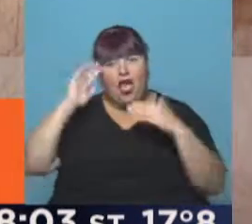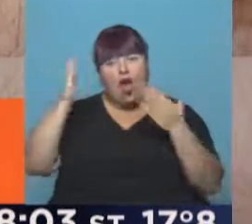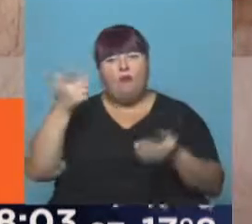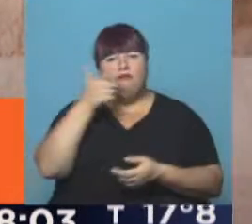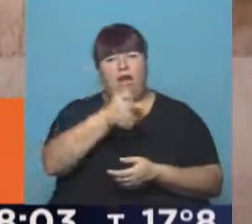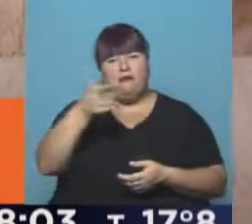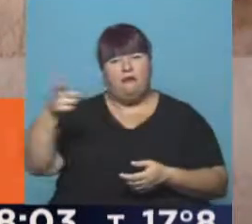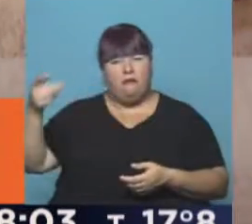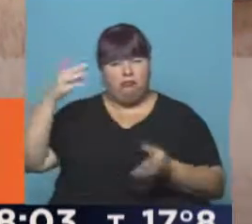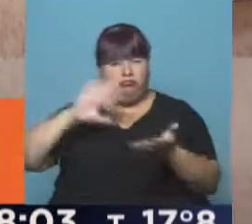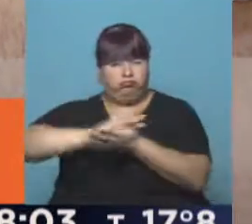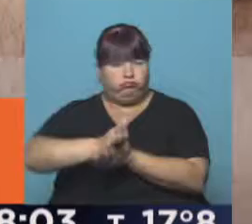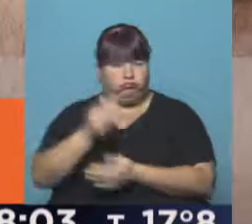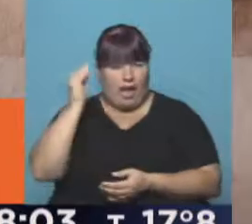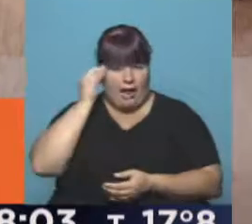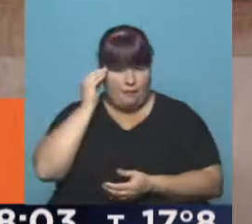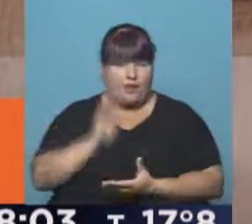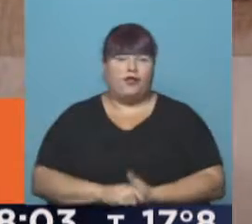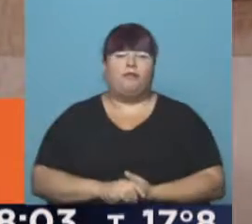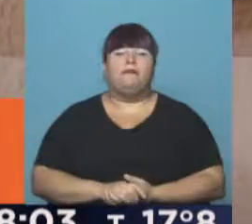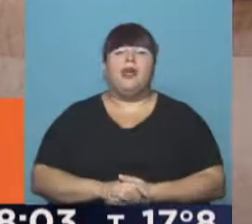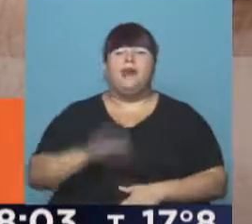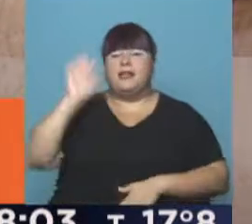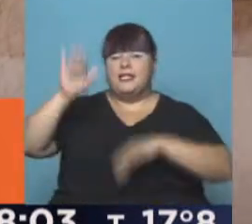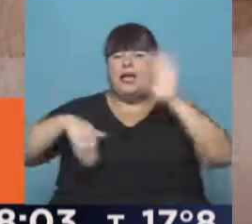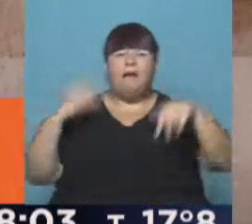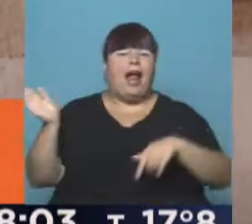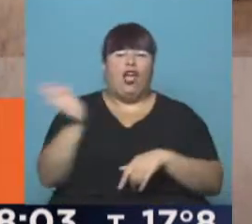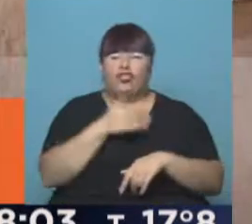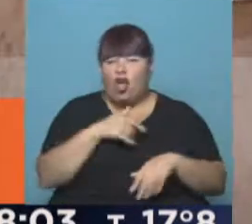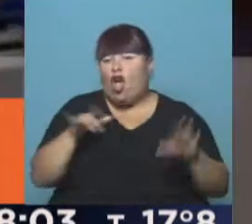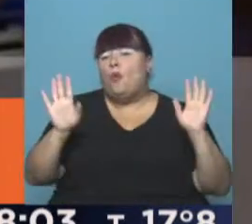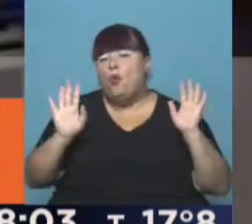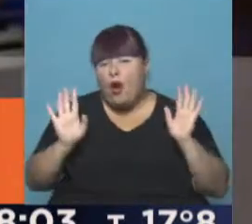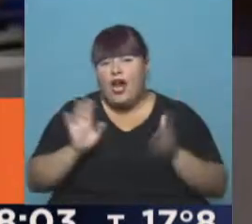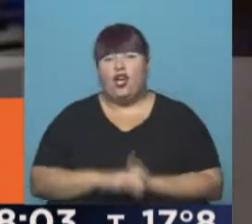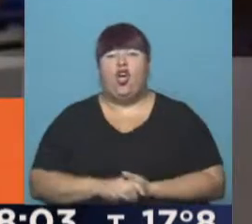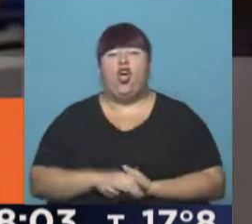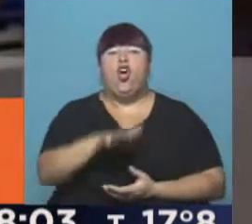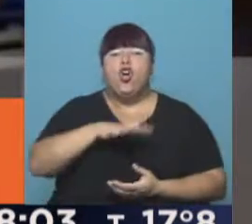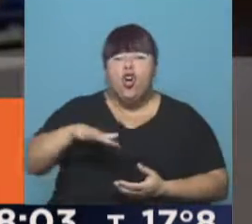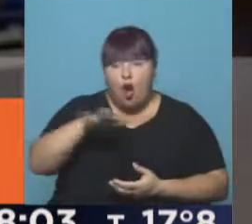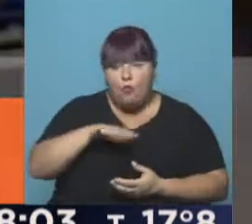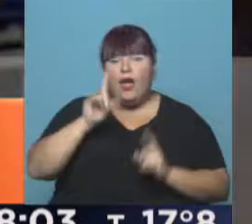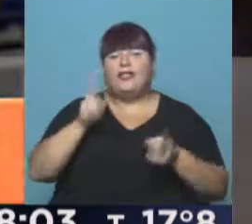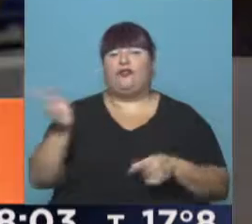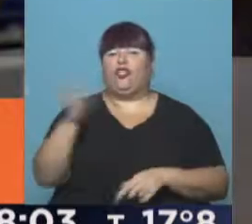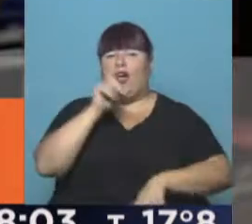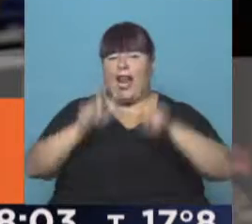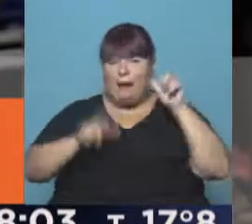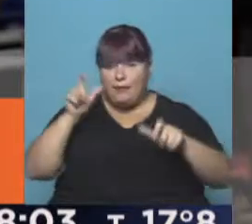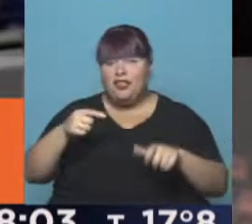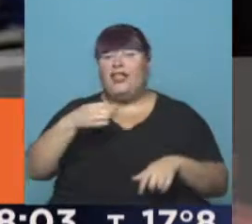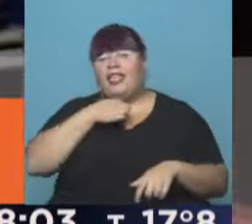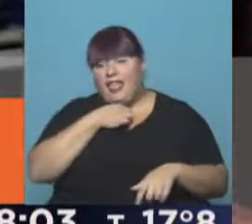genocidio armenio la convocatoria es para todos pero bueno es para la comunidad y para toda la gente que se